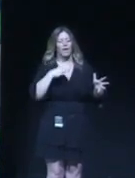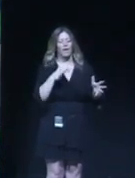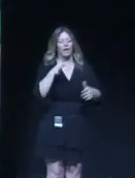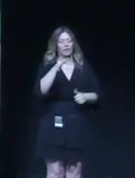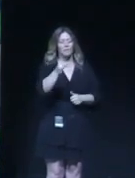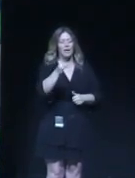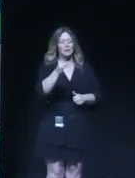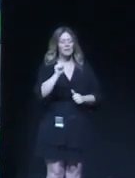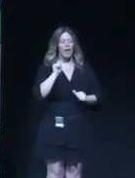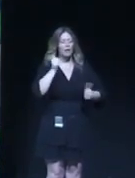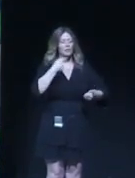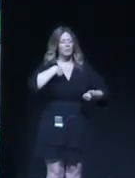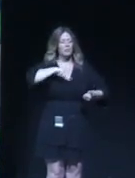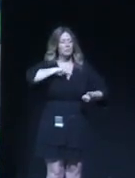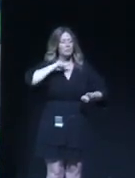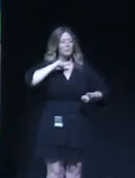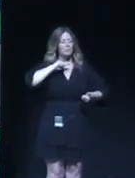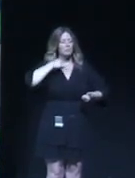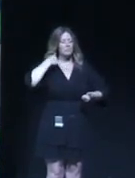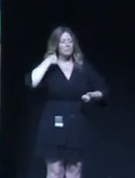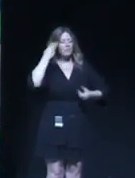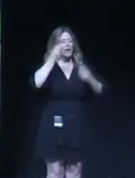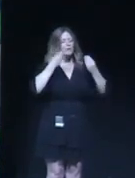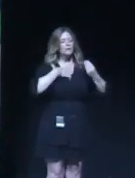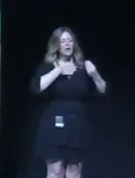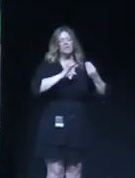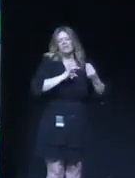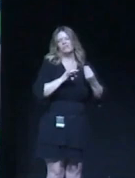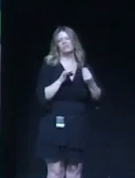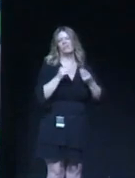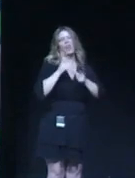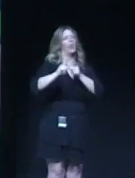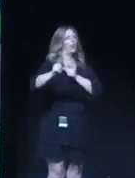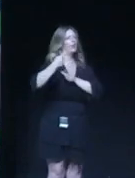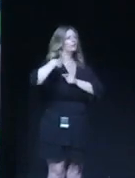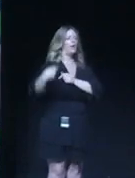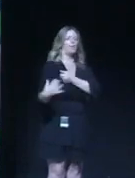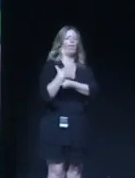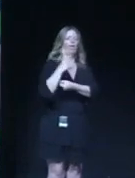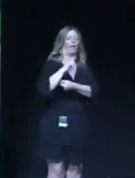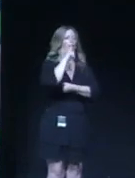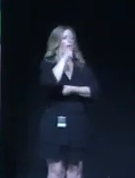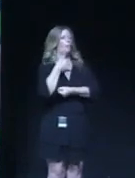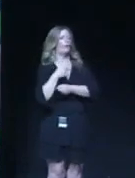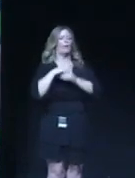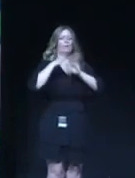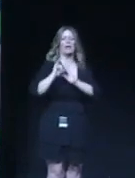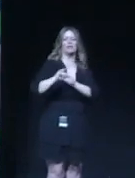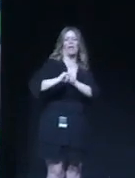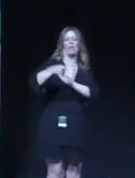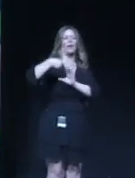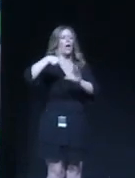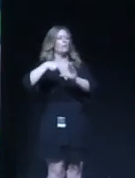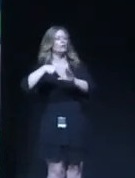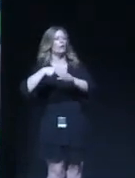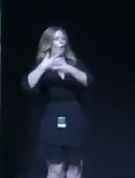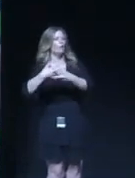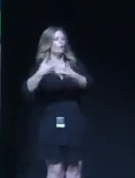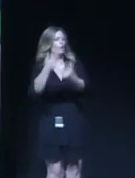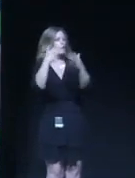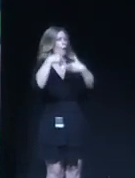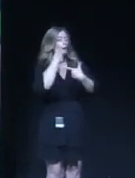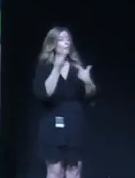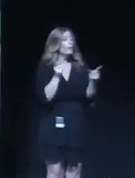priori podemos pensar que nos pilla un poco lejos porque no tenemos una refinería en la puerta de casa, pero yo diría que es una pequeña gran historia que